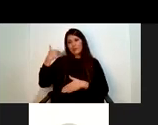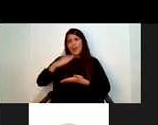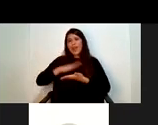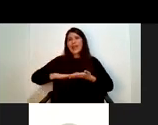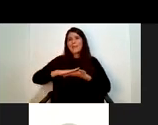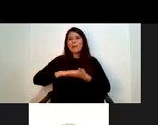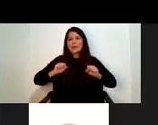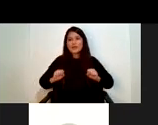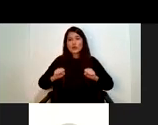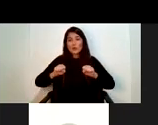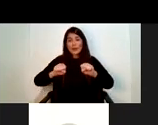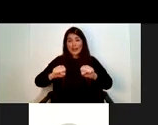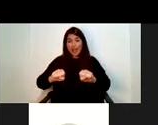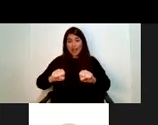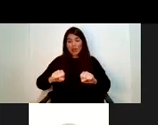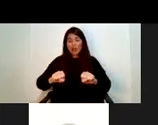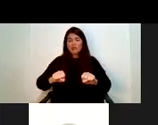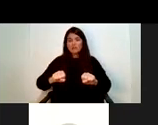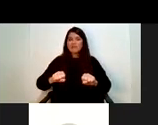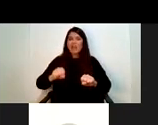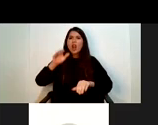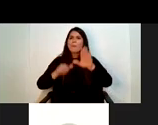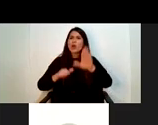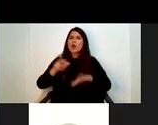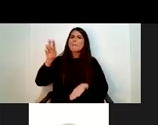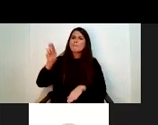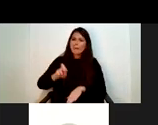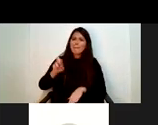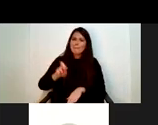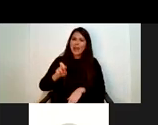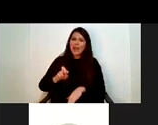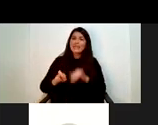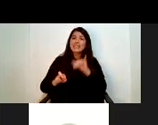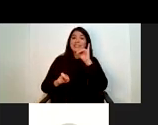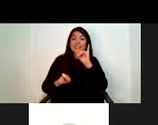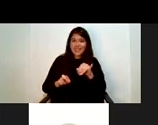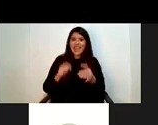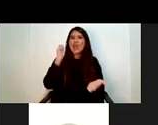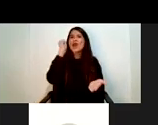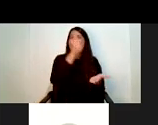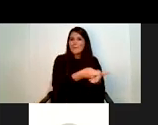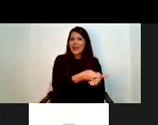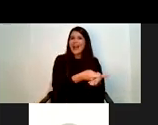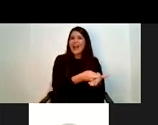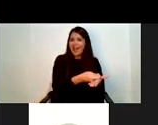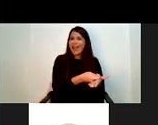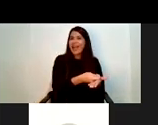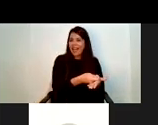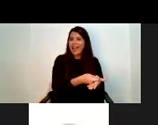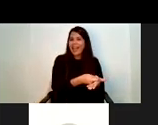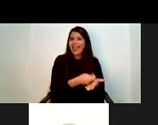supermercado, lo más probable es que a lo mejor el papá sí compre. El niño tiene la